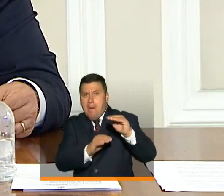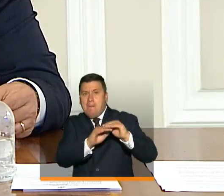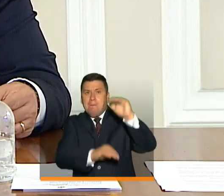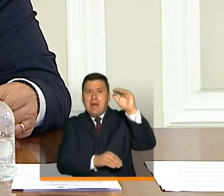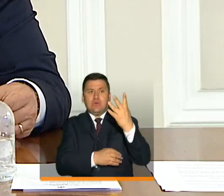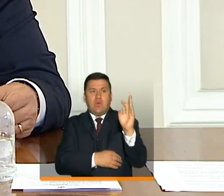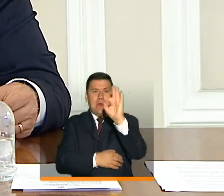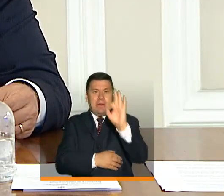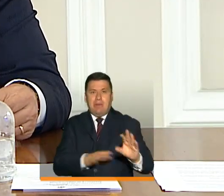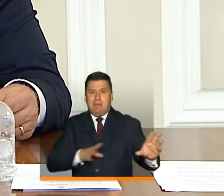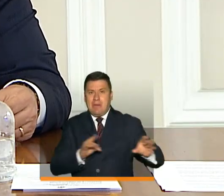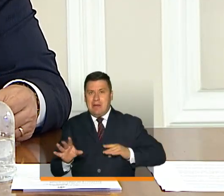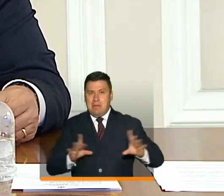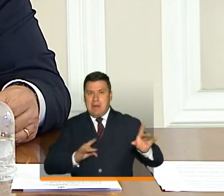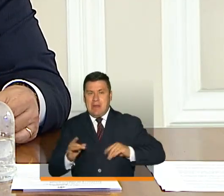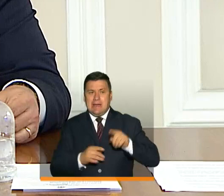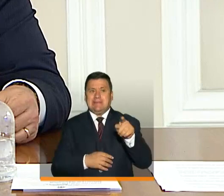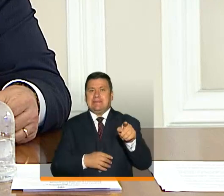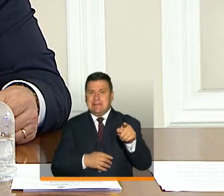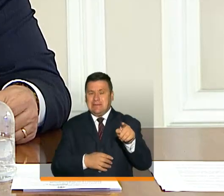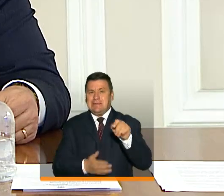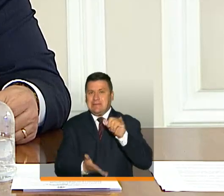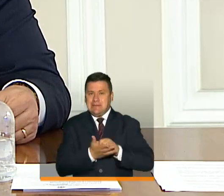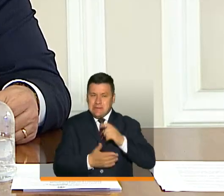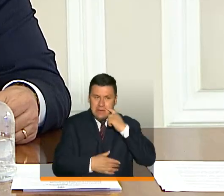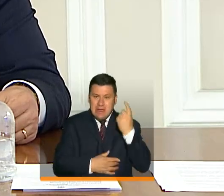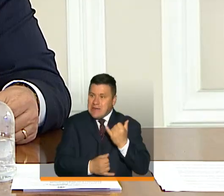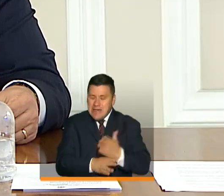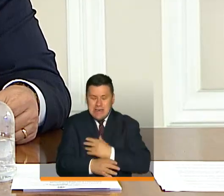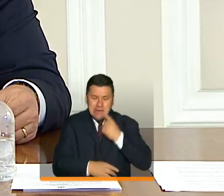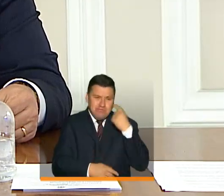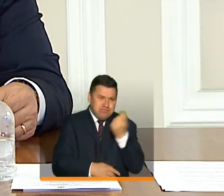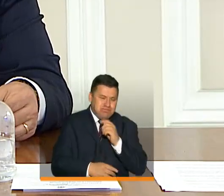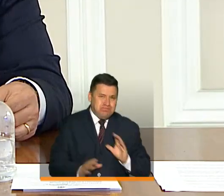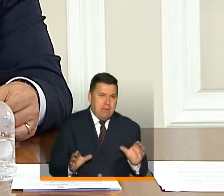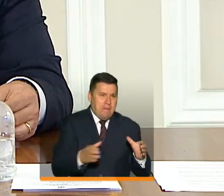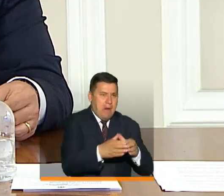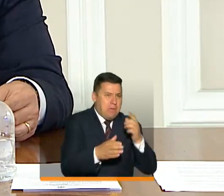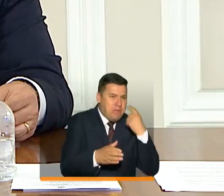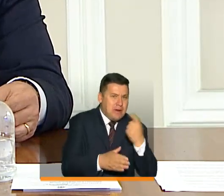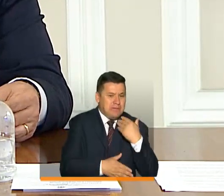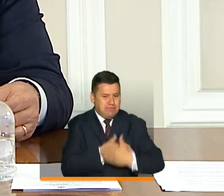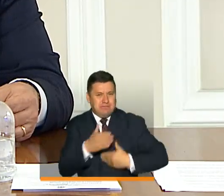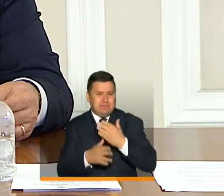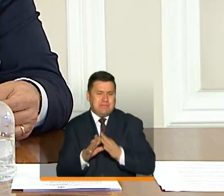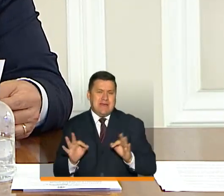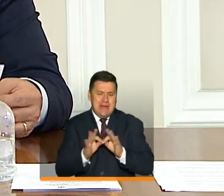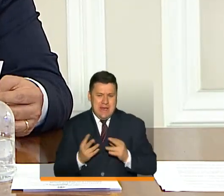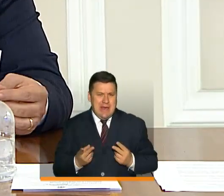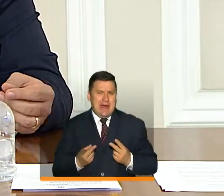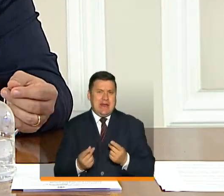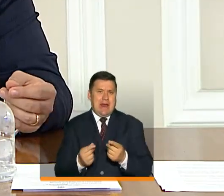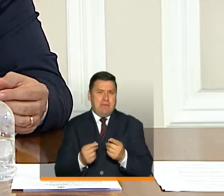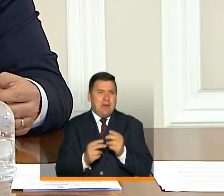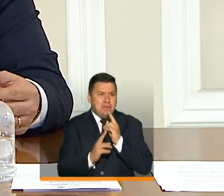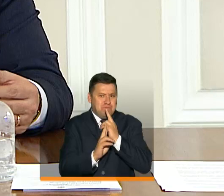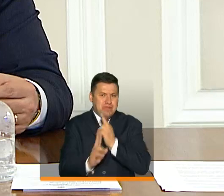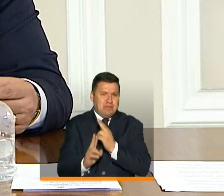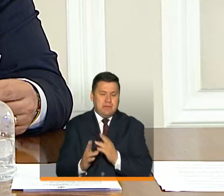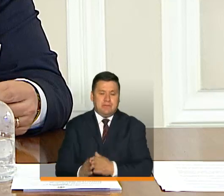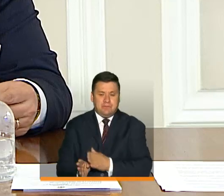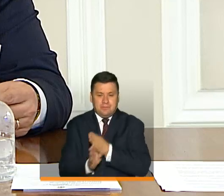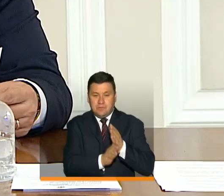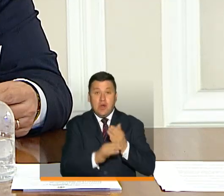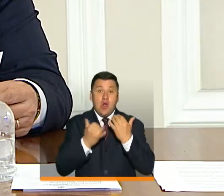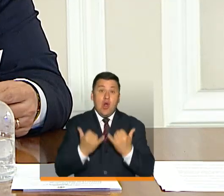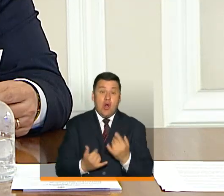del 40%. Justamente por esa búsqueda activa y también por haber avanzado y acelerado la depuración. Hoy